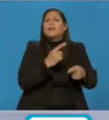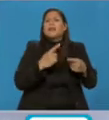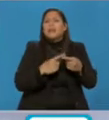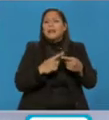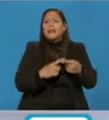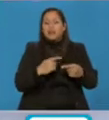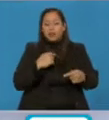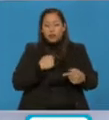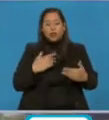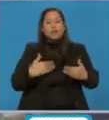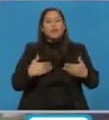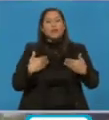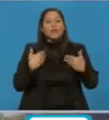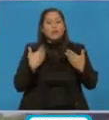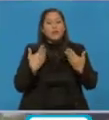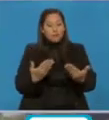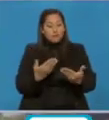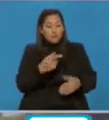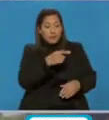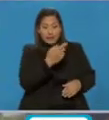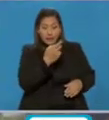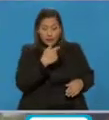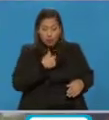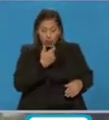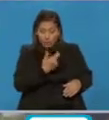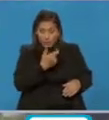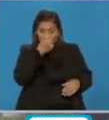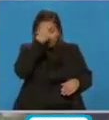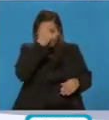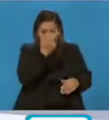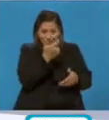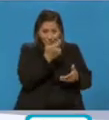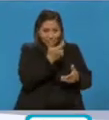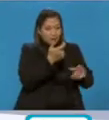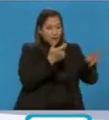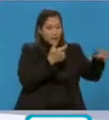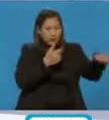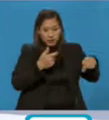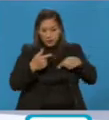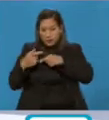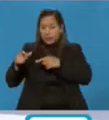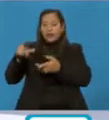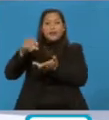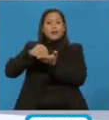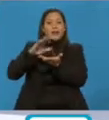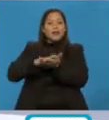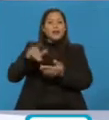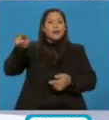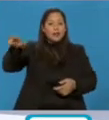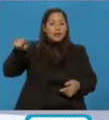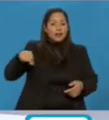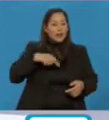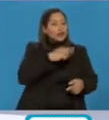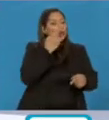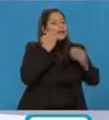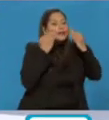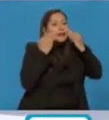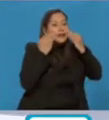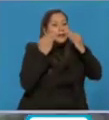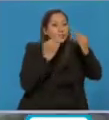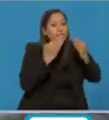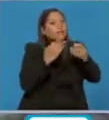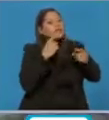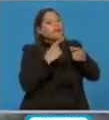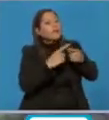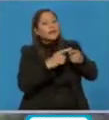certeza de saber que ese dinero que tú tienes, todo el mundo lo tenemos registrado, todo el mundo sabemos exactamente en manos de